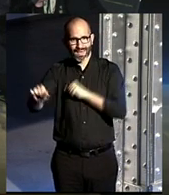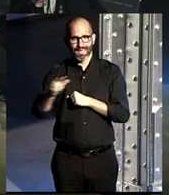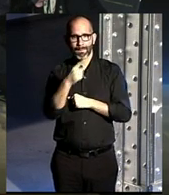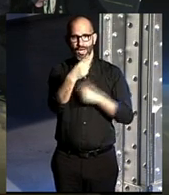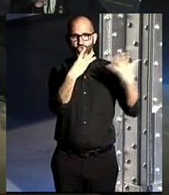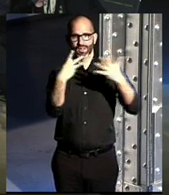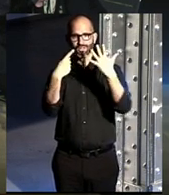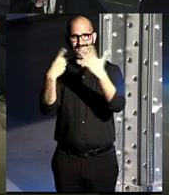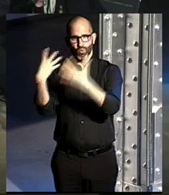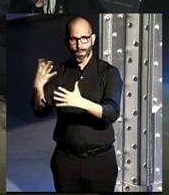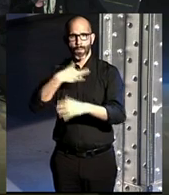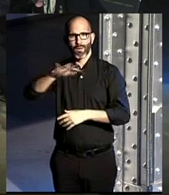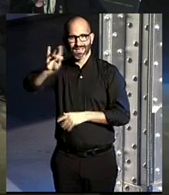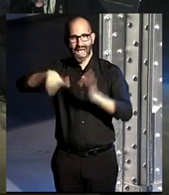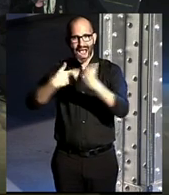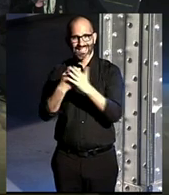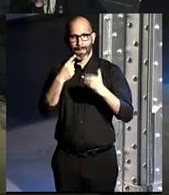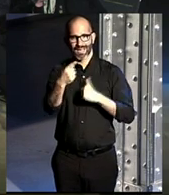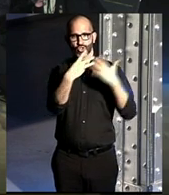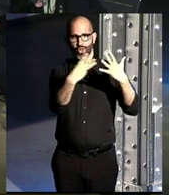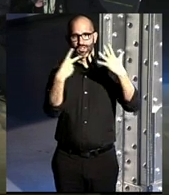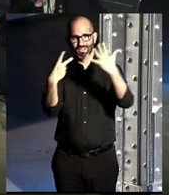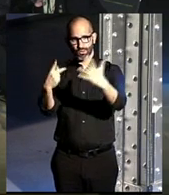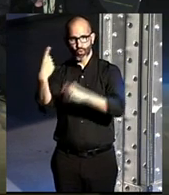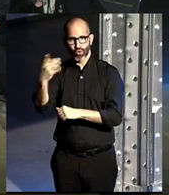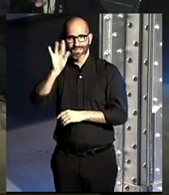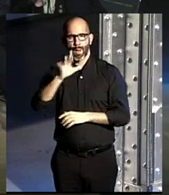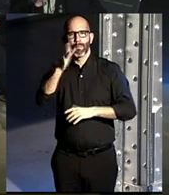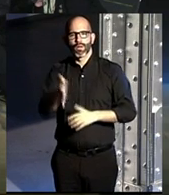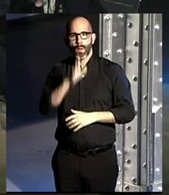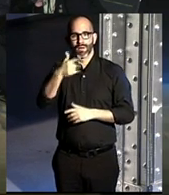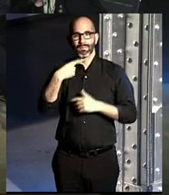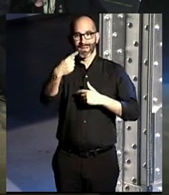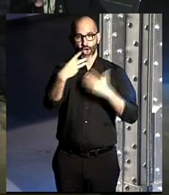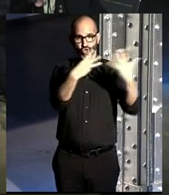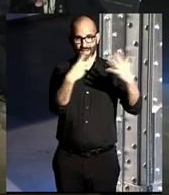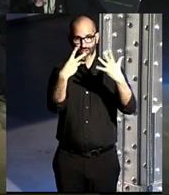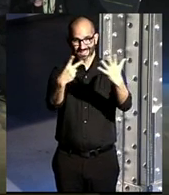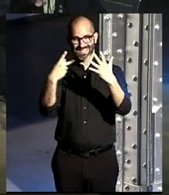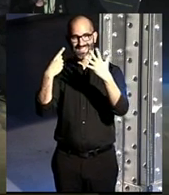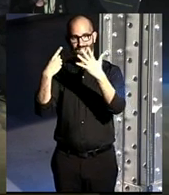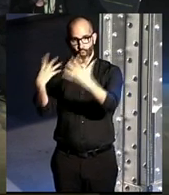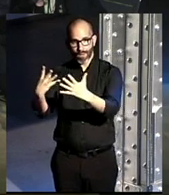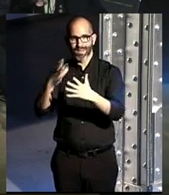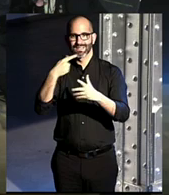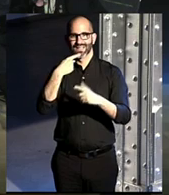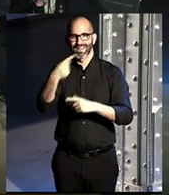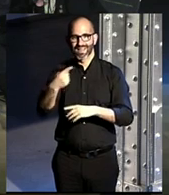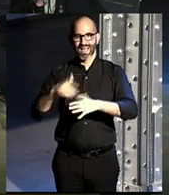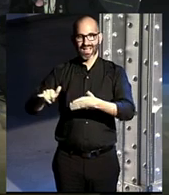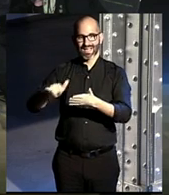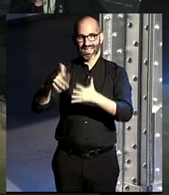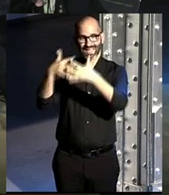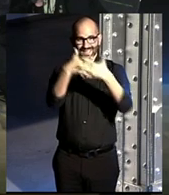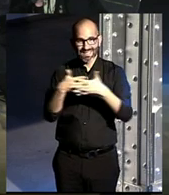hasta el 71. ¿Por qué? Porque en el 69 se realizó en los Estados Unidos el tren de la